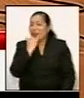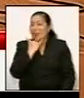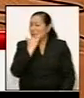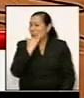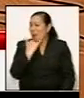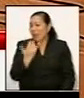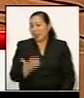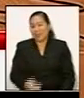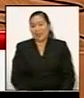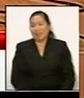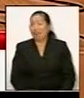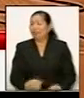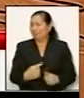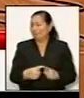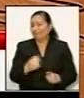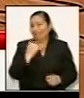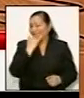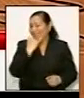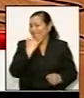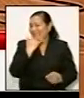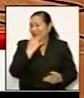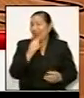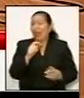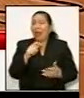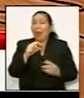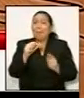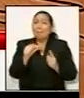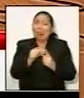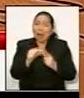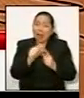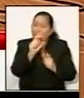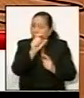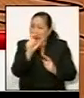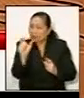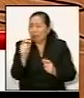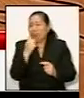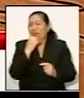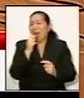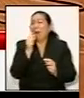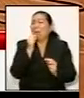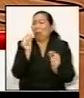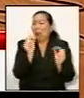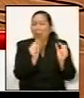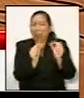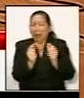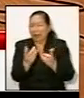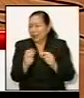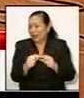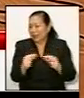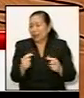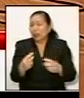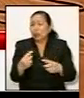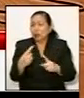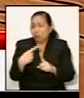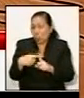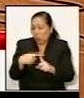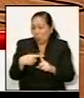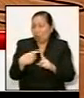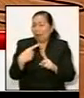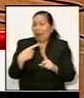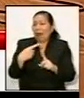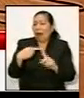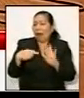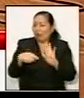evidenciar varios errores en ortografía en ejemplo en sumas matemáticas por ejemplo en matemáticas donde